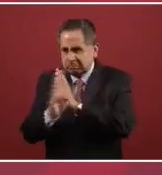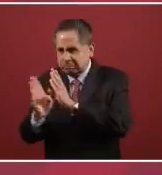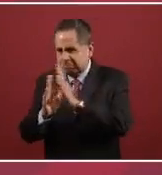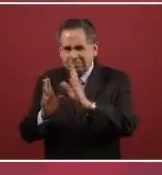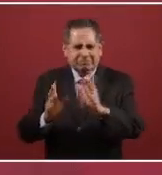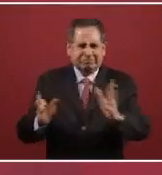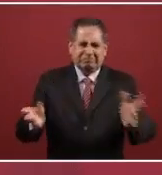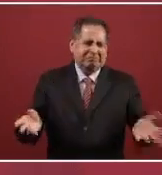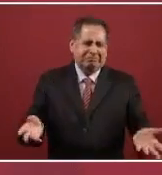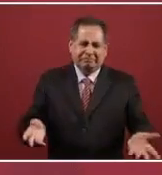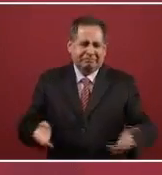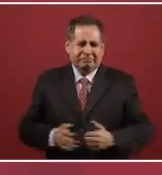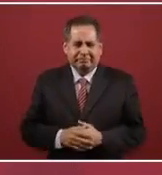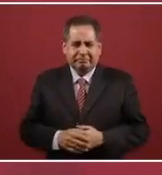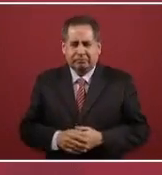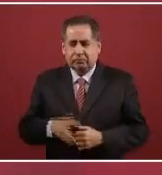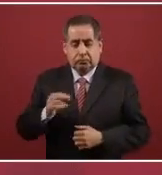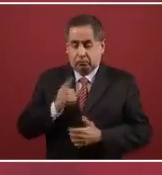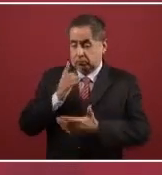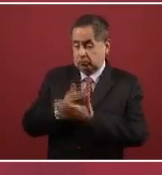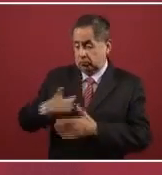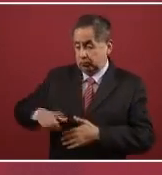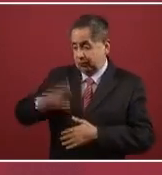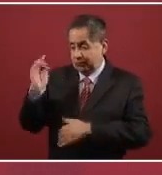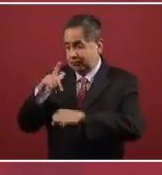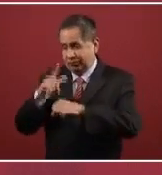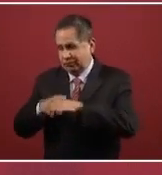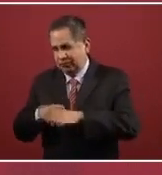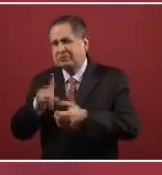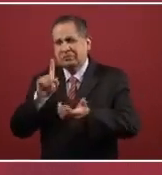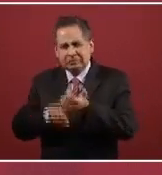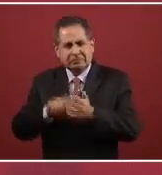O sea, no solo el gobierno federal,